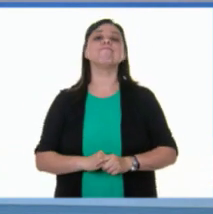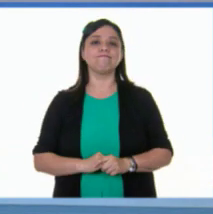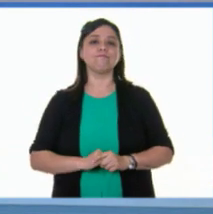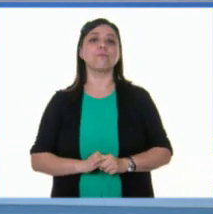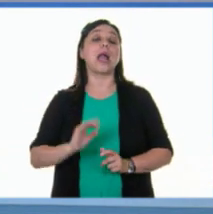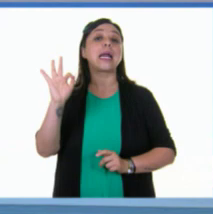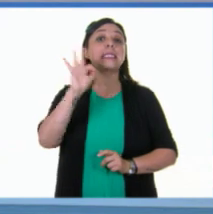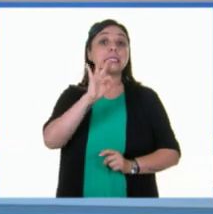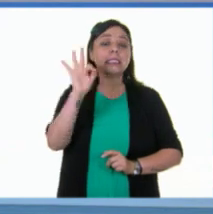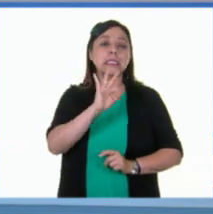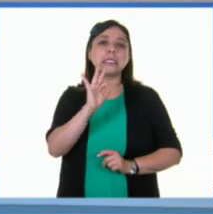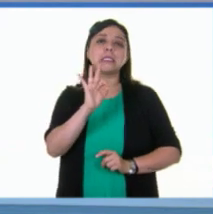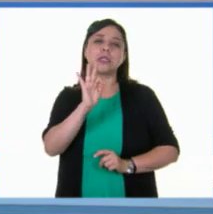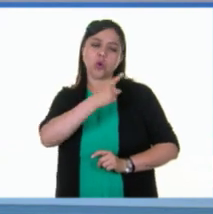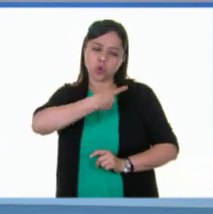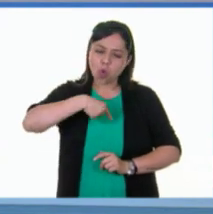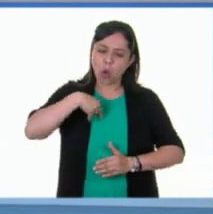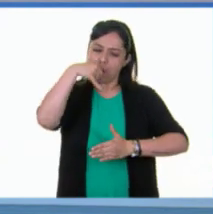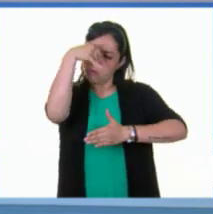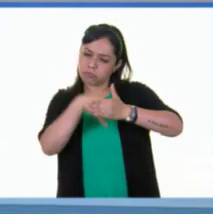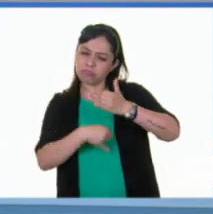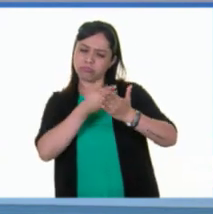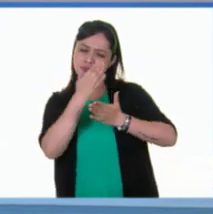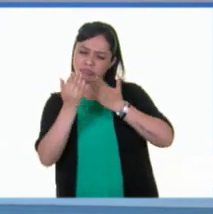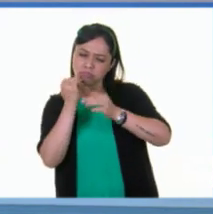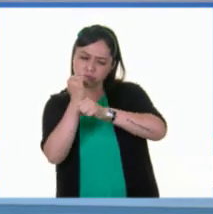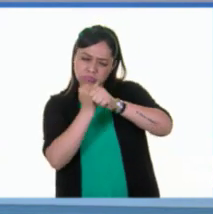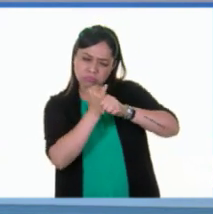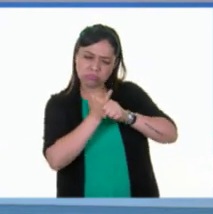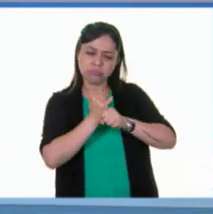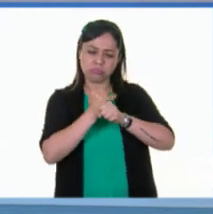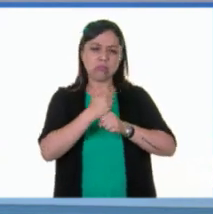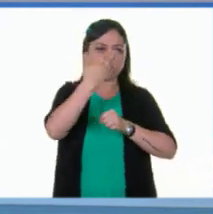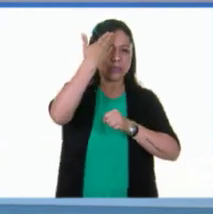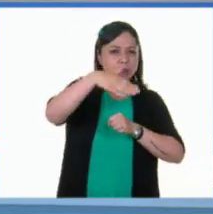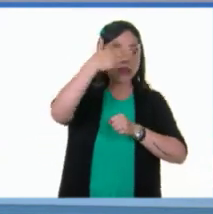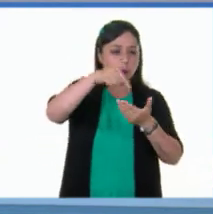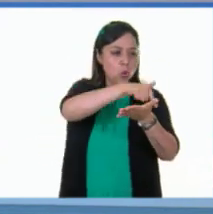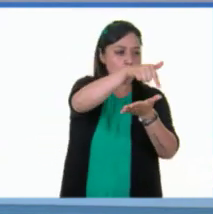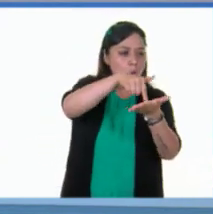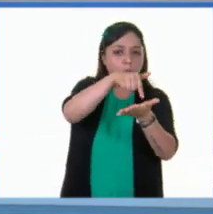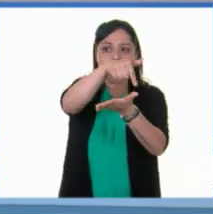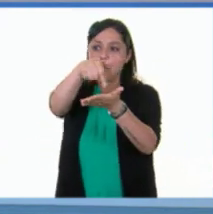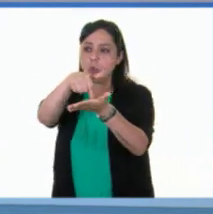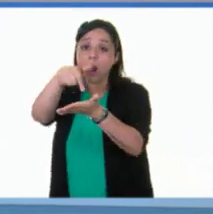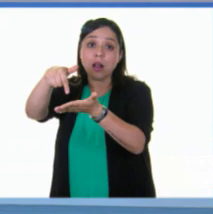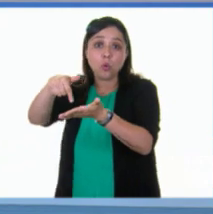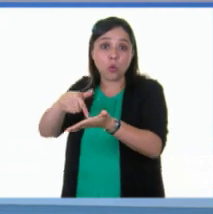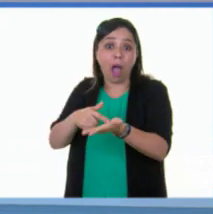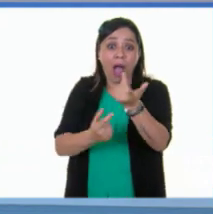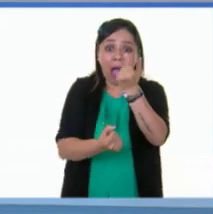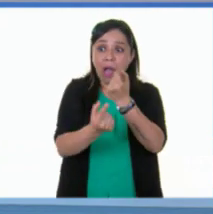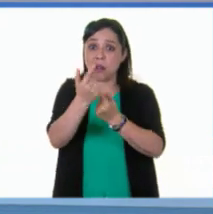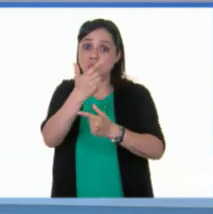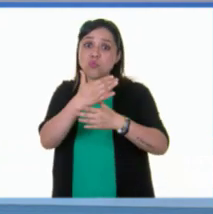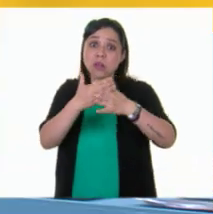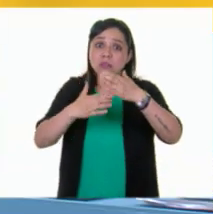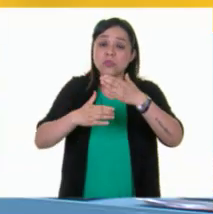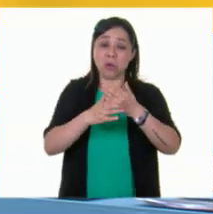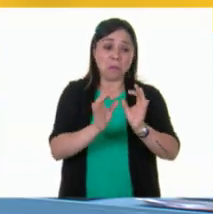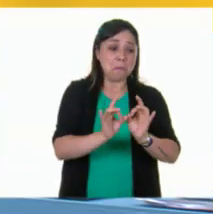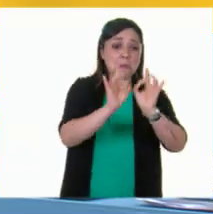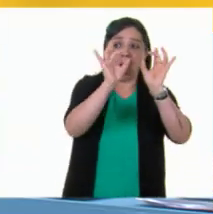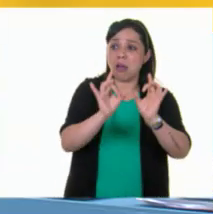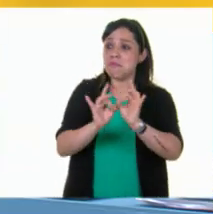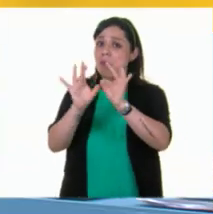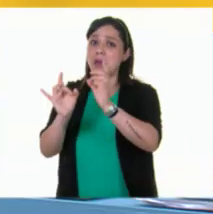los estudiamos, pues vamos a poder saber cómo en muchos lugares hay fenómenos que pueden generar desastres.